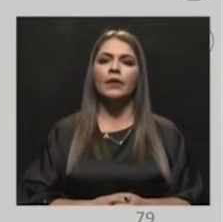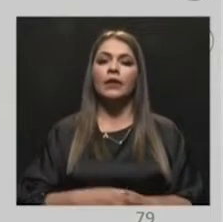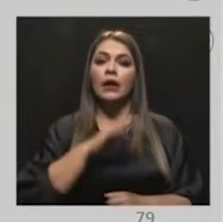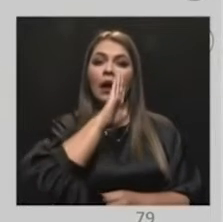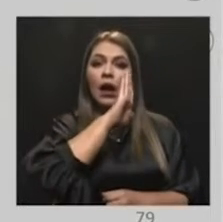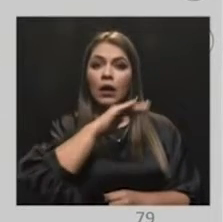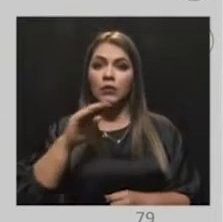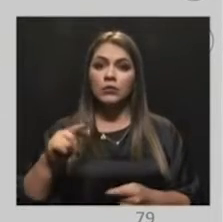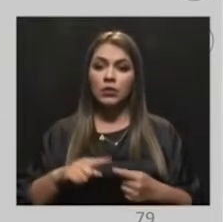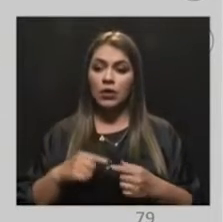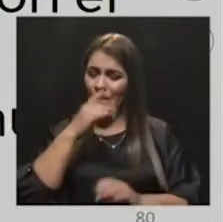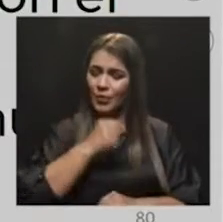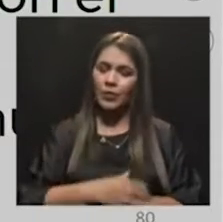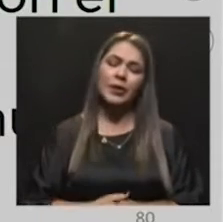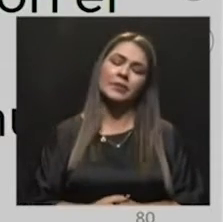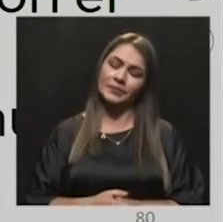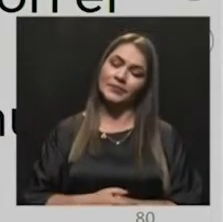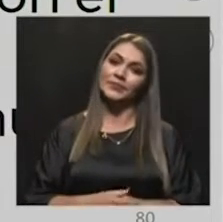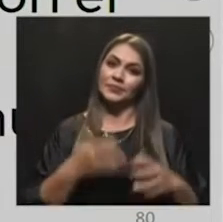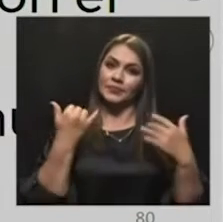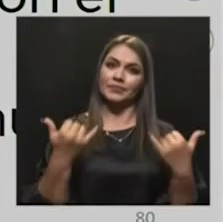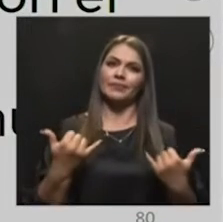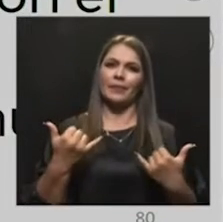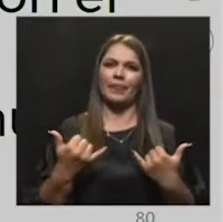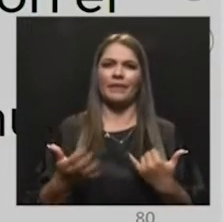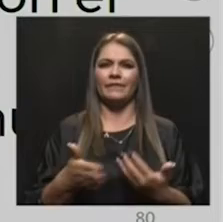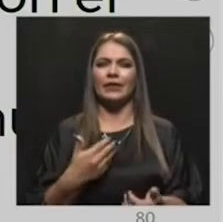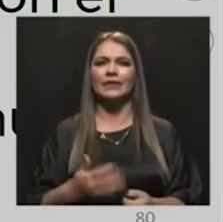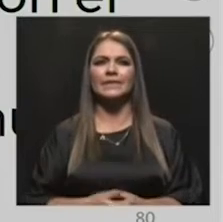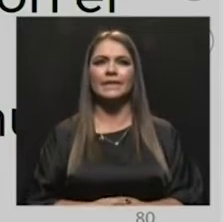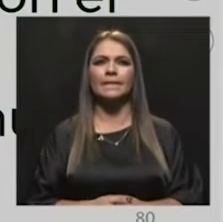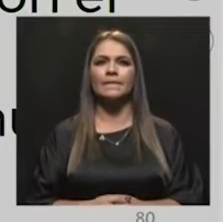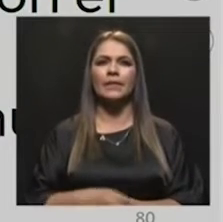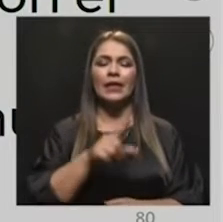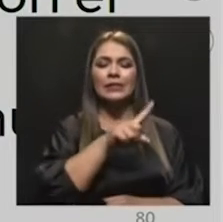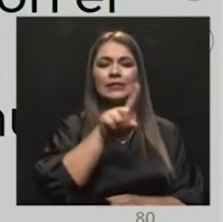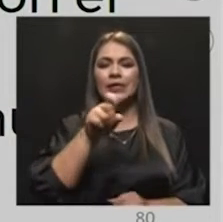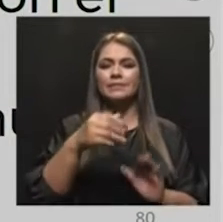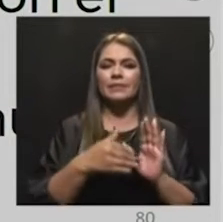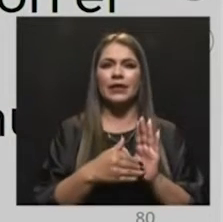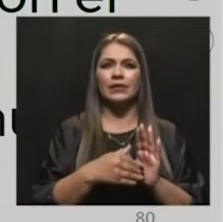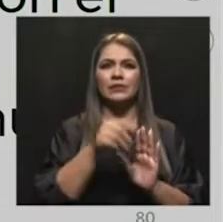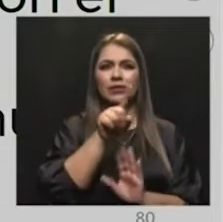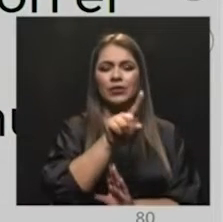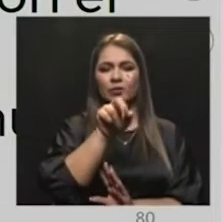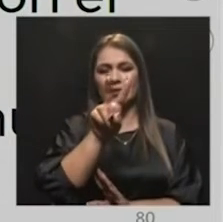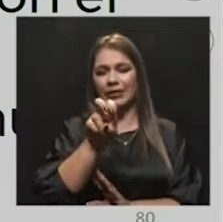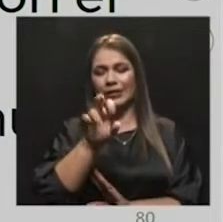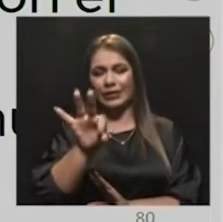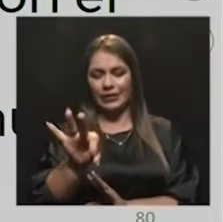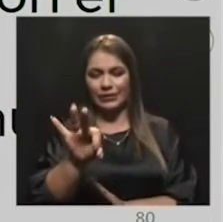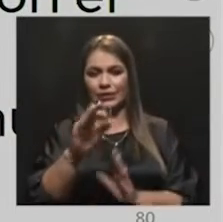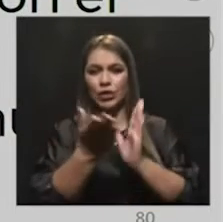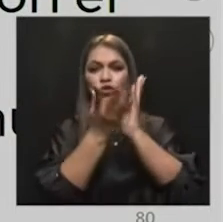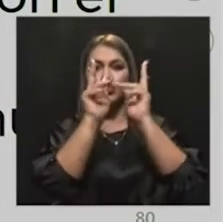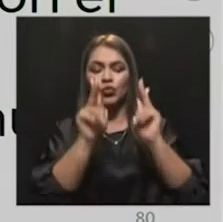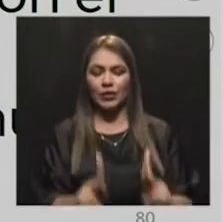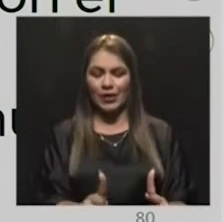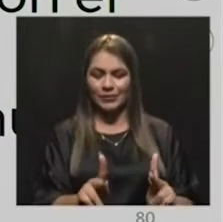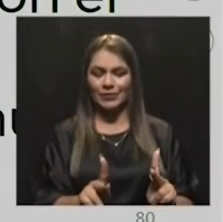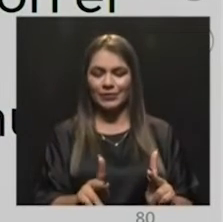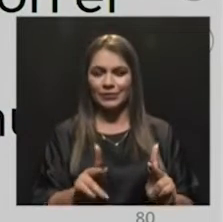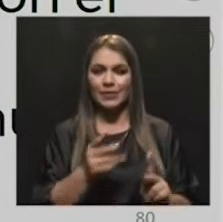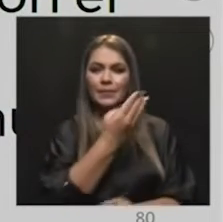pasó desapercibida. Hoy tenemos, miren ustedes esto, 16 mil estudiantes en el